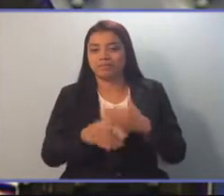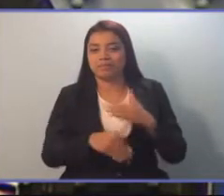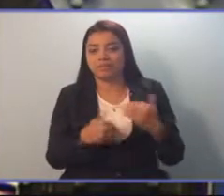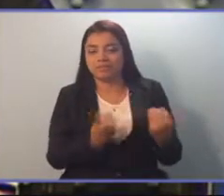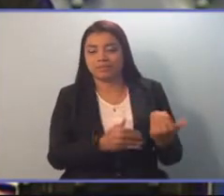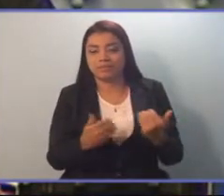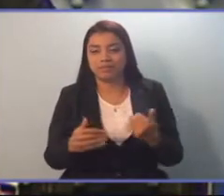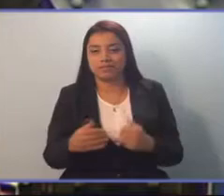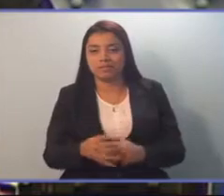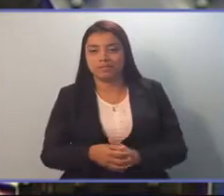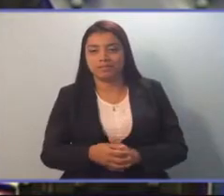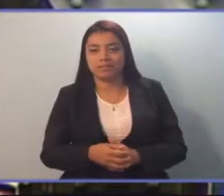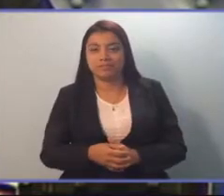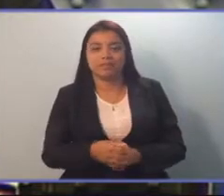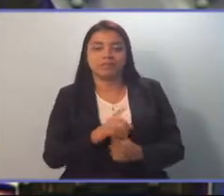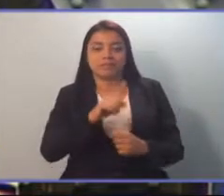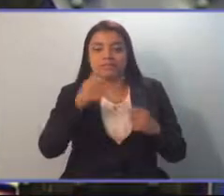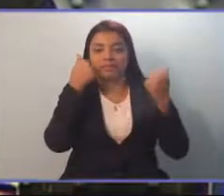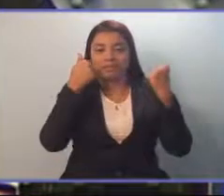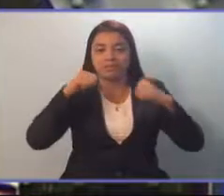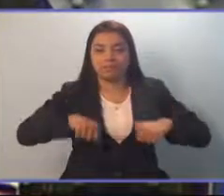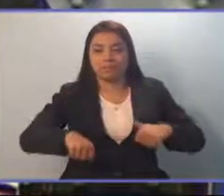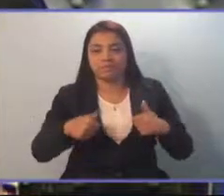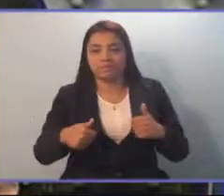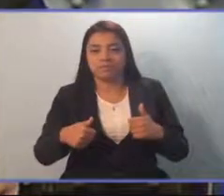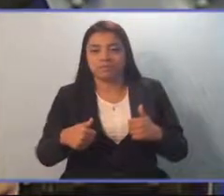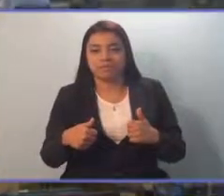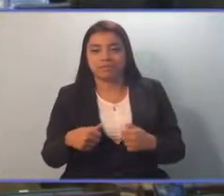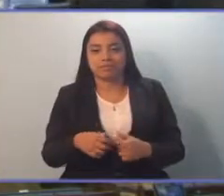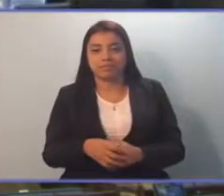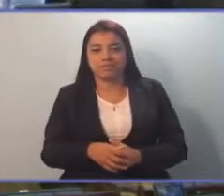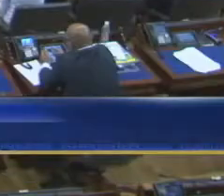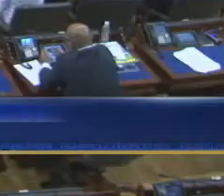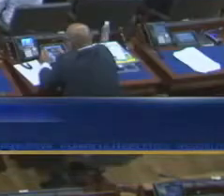voluntario. Los que estén de acuerdo, favor de votar.